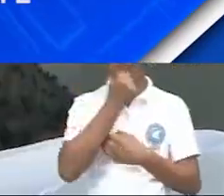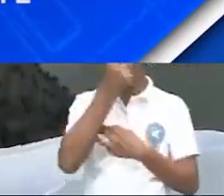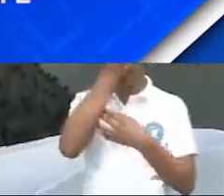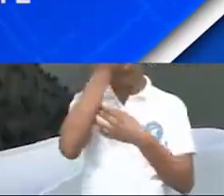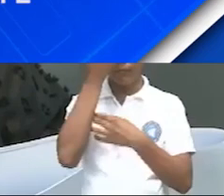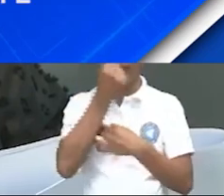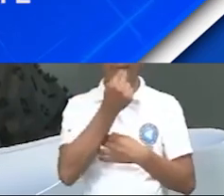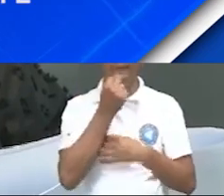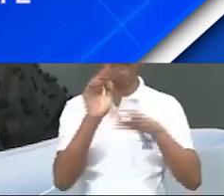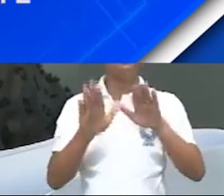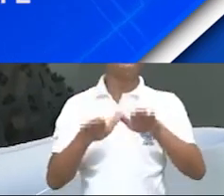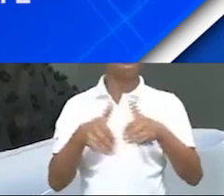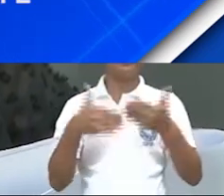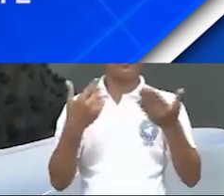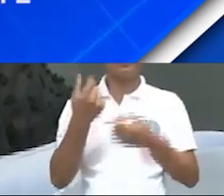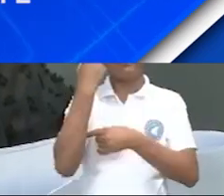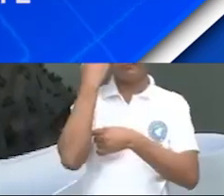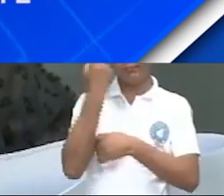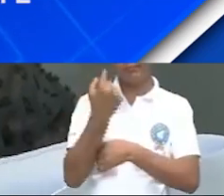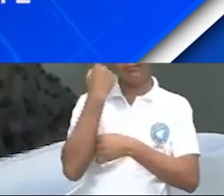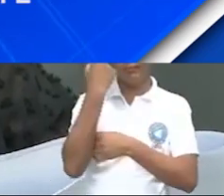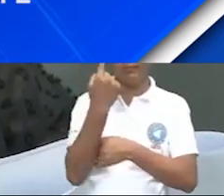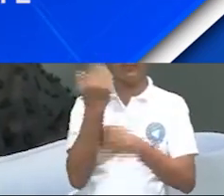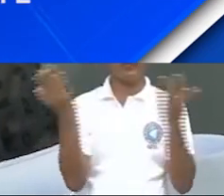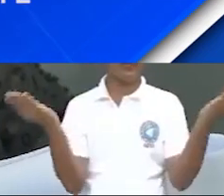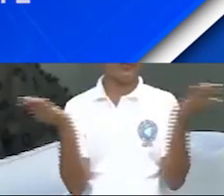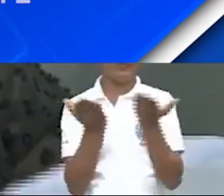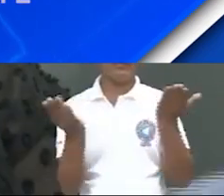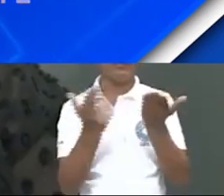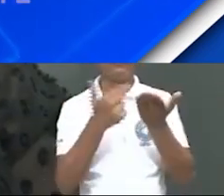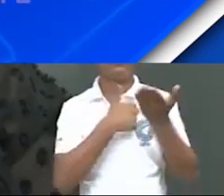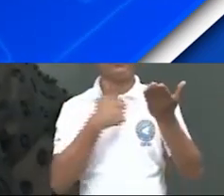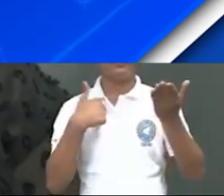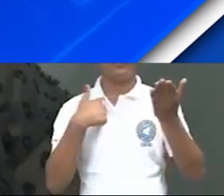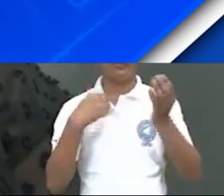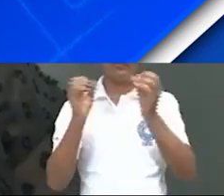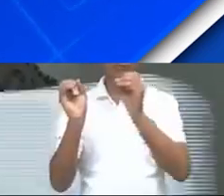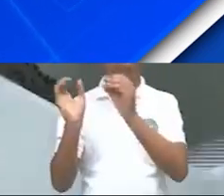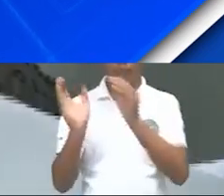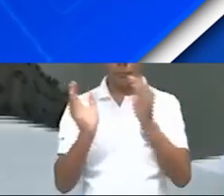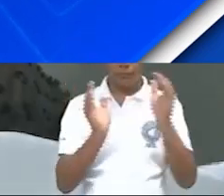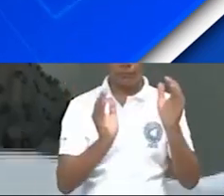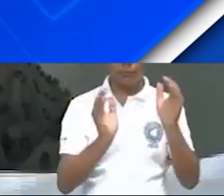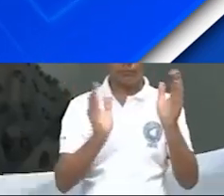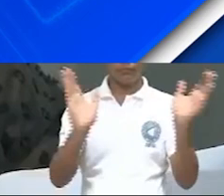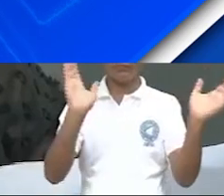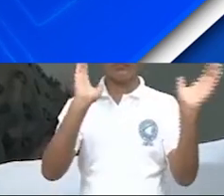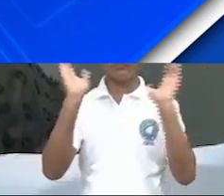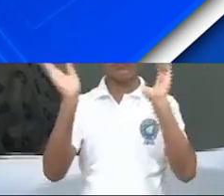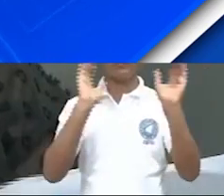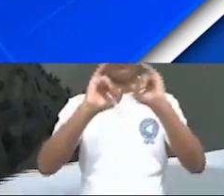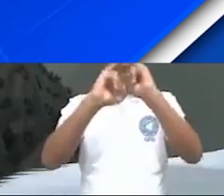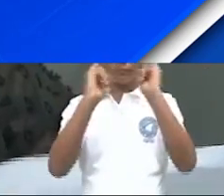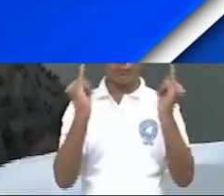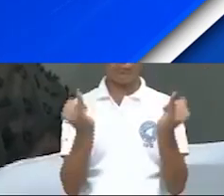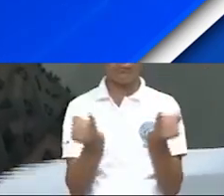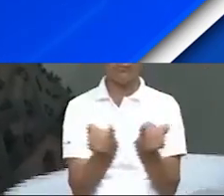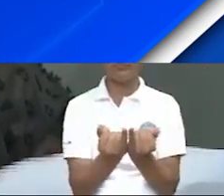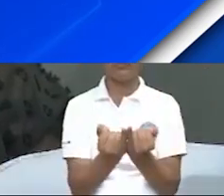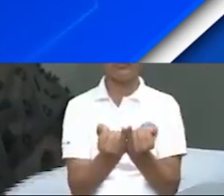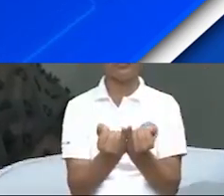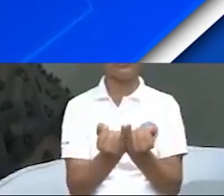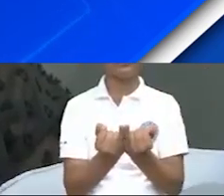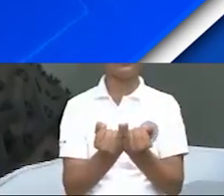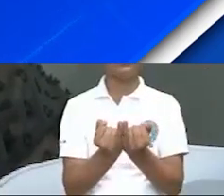para tratar de comprender las condiciones estructurales de los mercados internacionales,